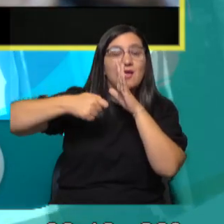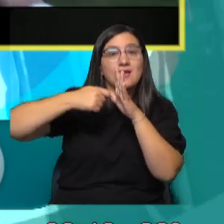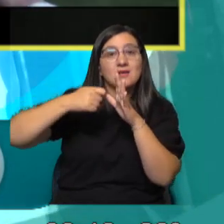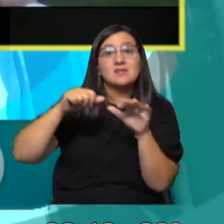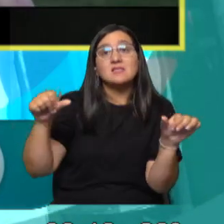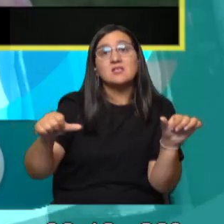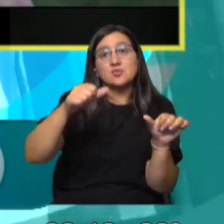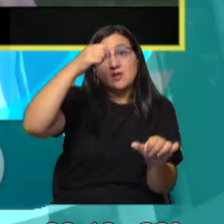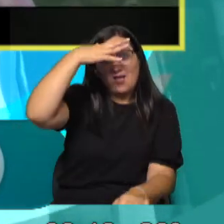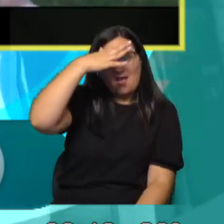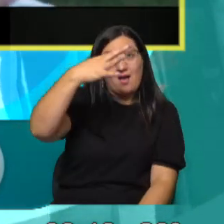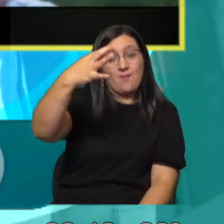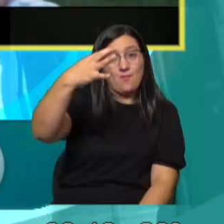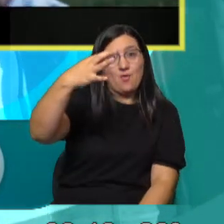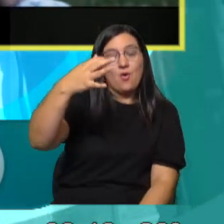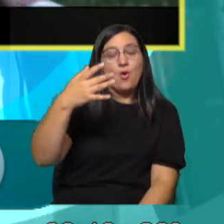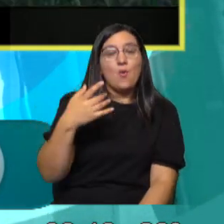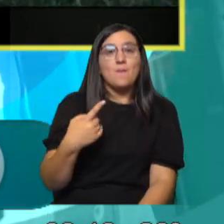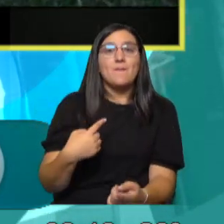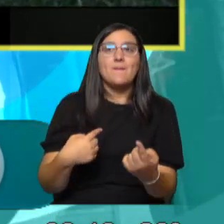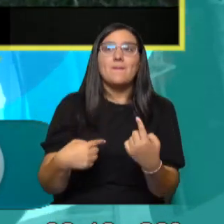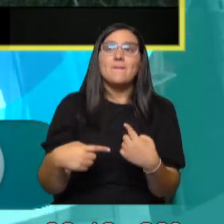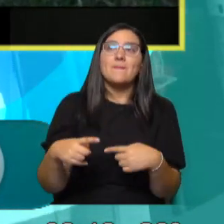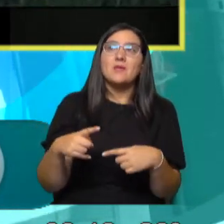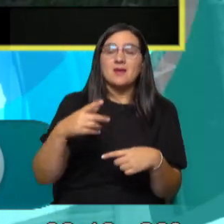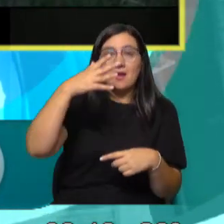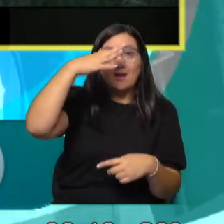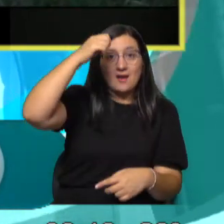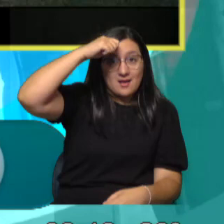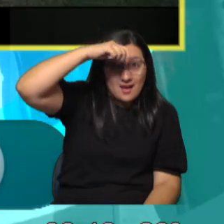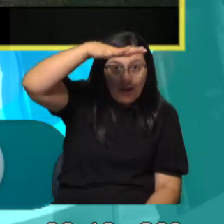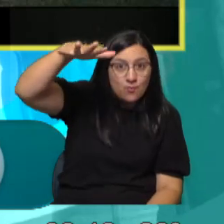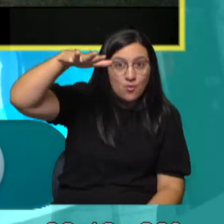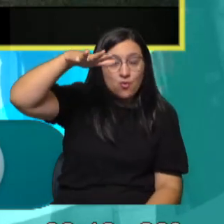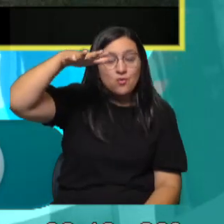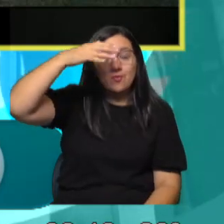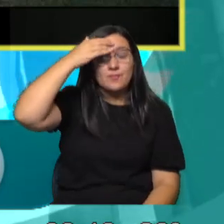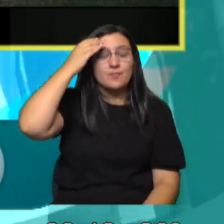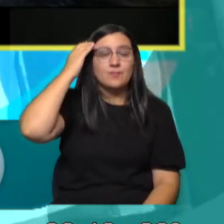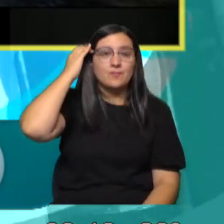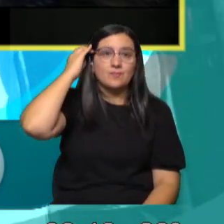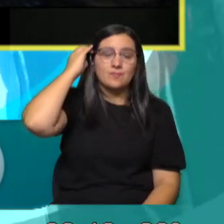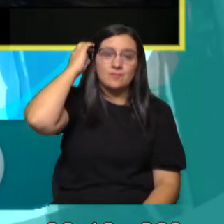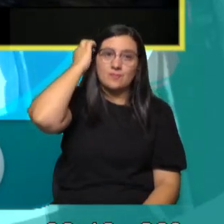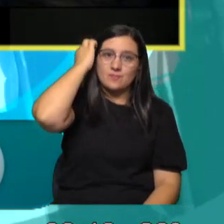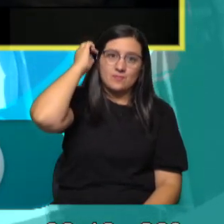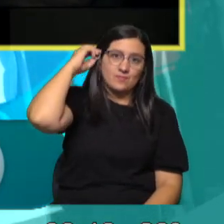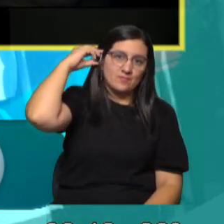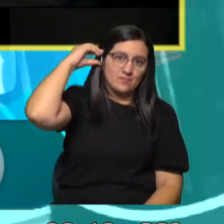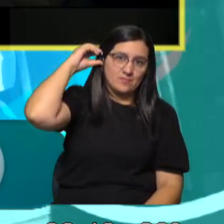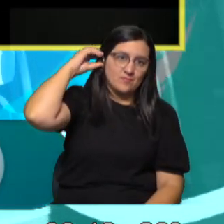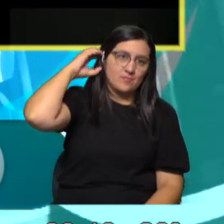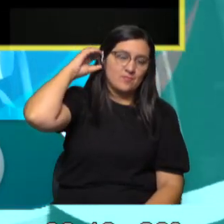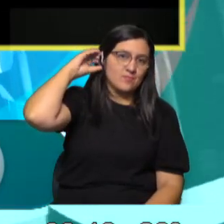Es rural. Pero hay algo que el uruguayo rápidamente va a poder Perdón, situarse. Me río porque están pasando imágenes y yo